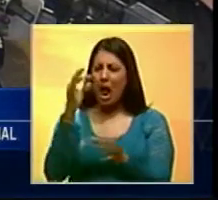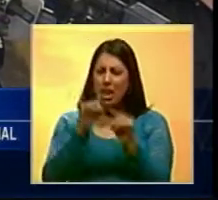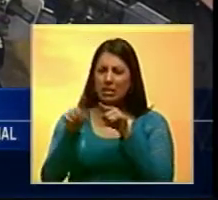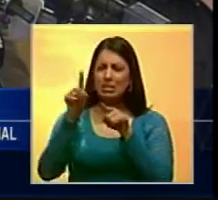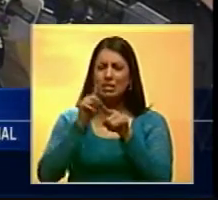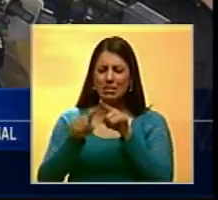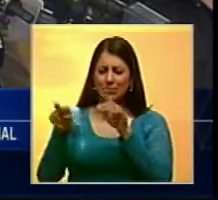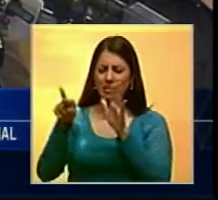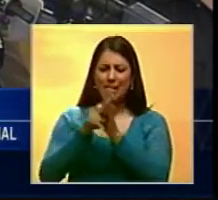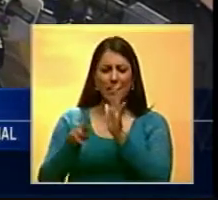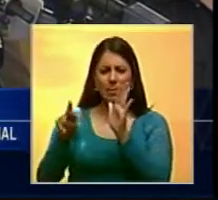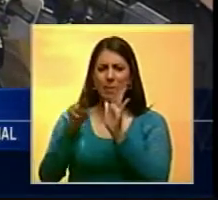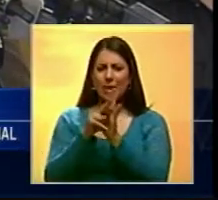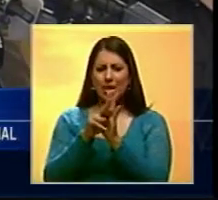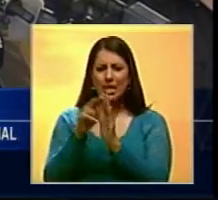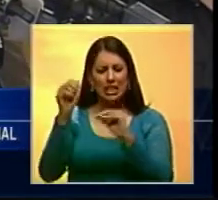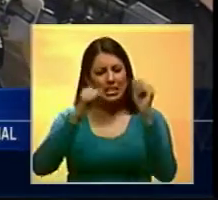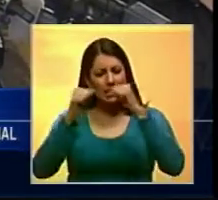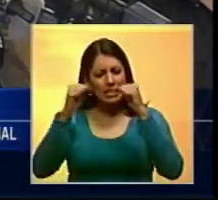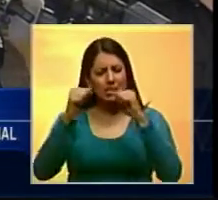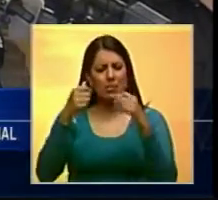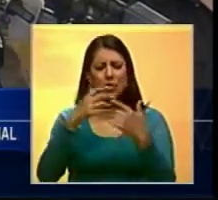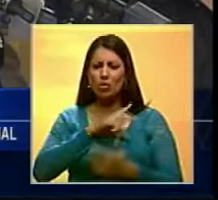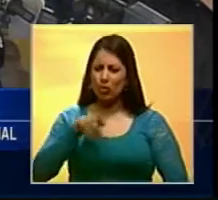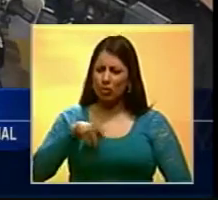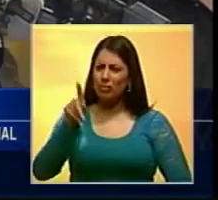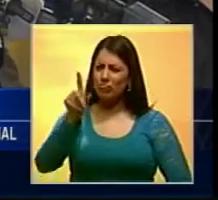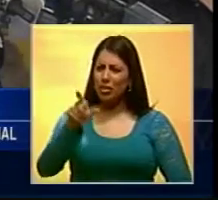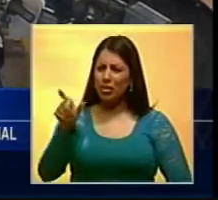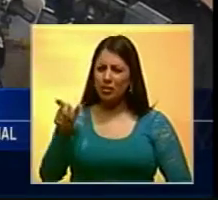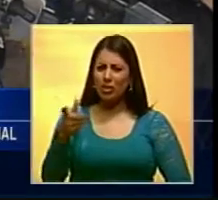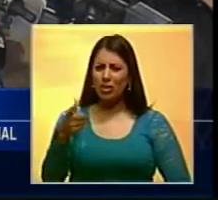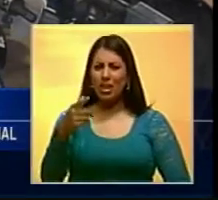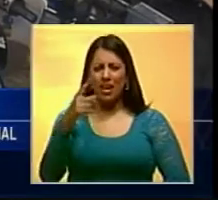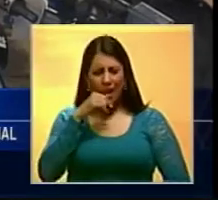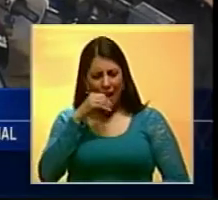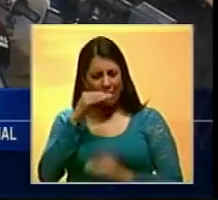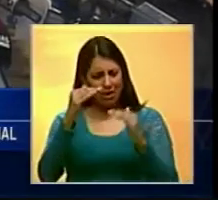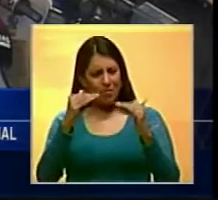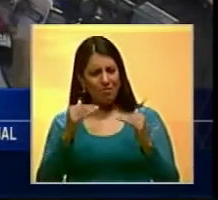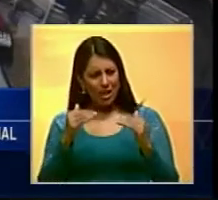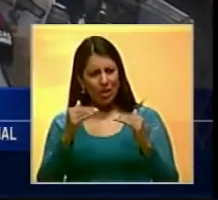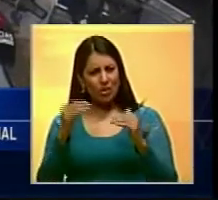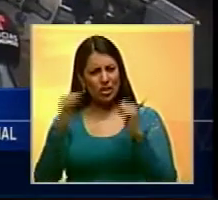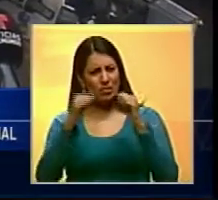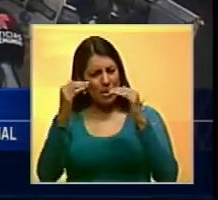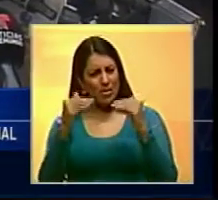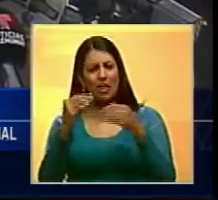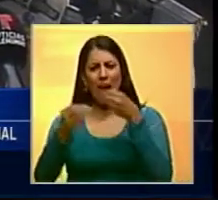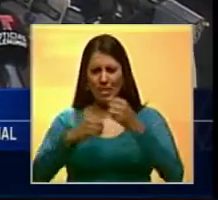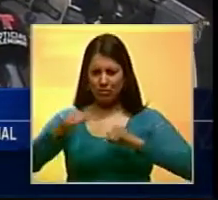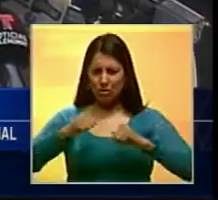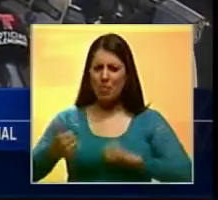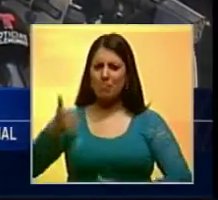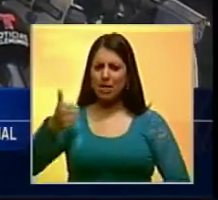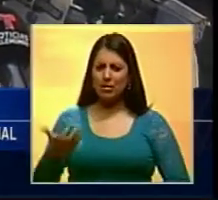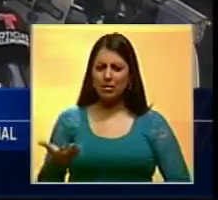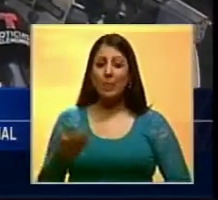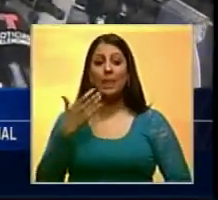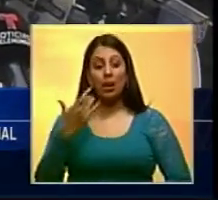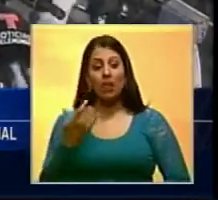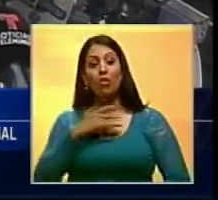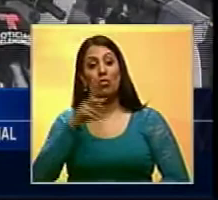manera permanente de esto, oye, que lo hablen menos y que lo hagan más. No podemos estar todo el día